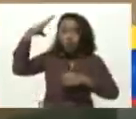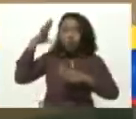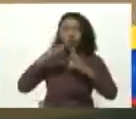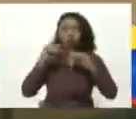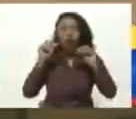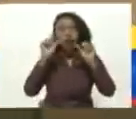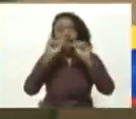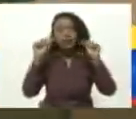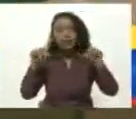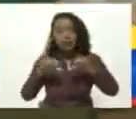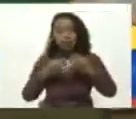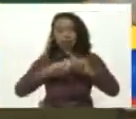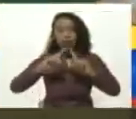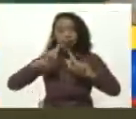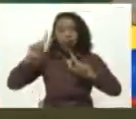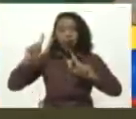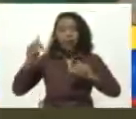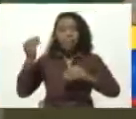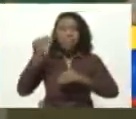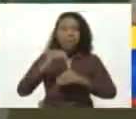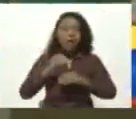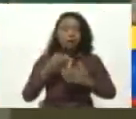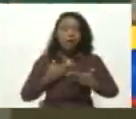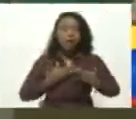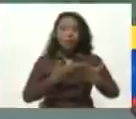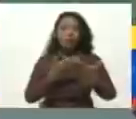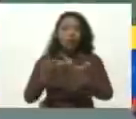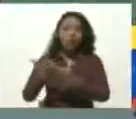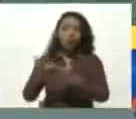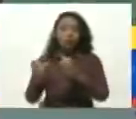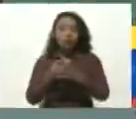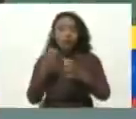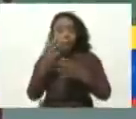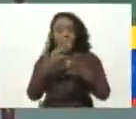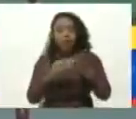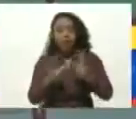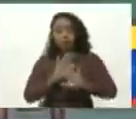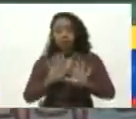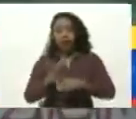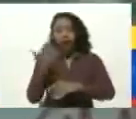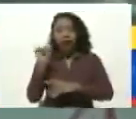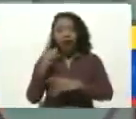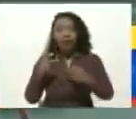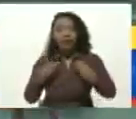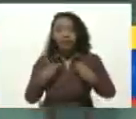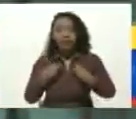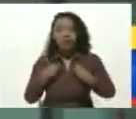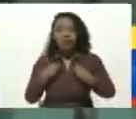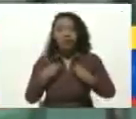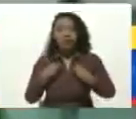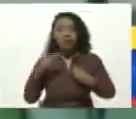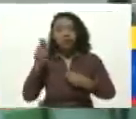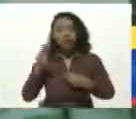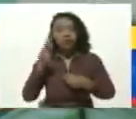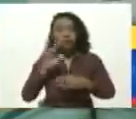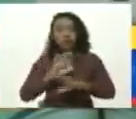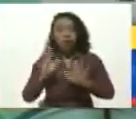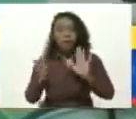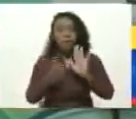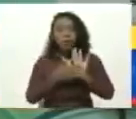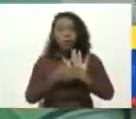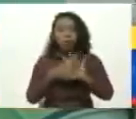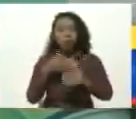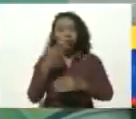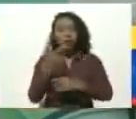sistema eléctrico, además de la dotación de equipos que ya, bueno, tenían su vida útil y enmarcado en lo que también usted ha